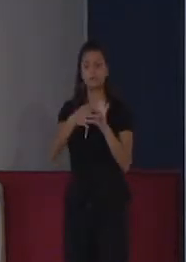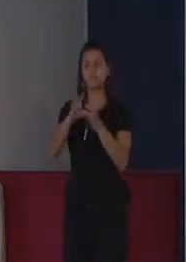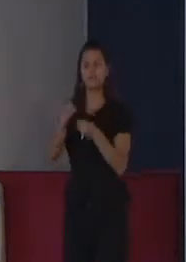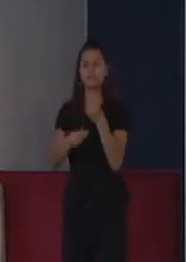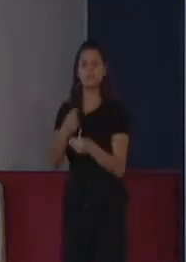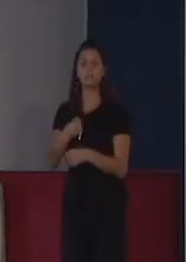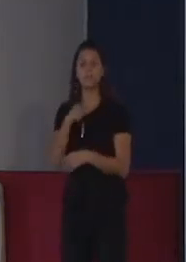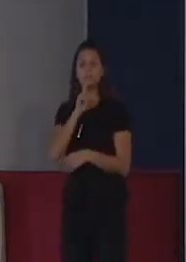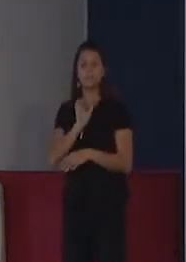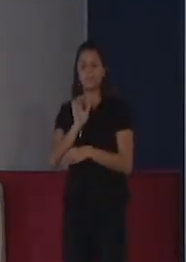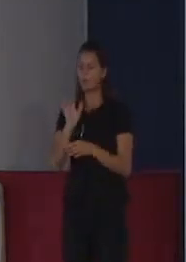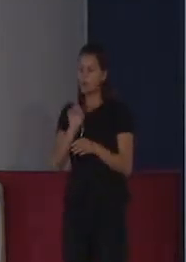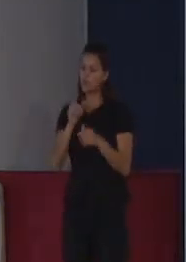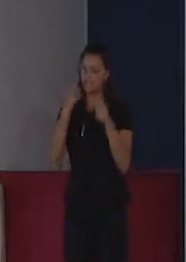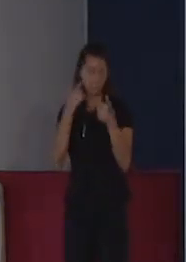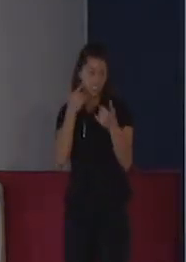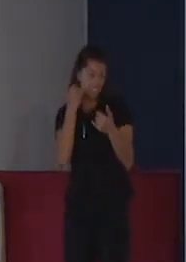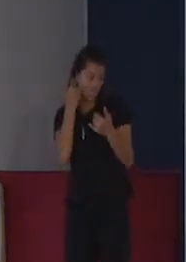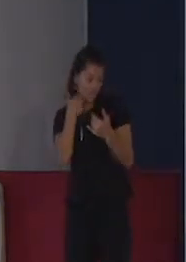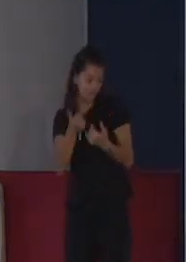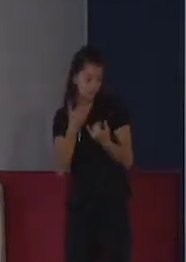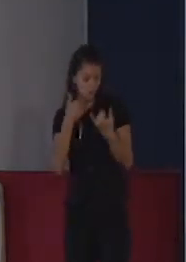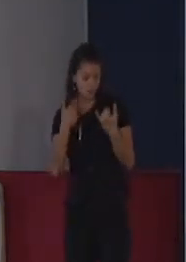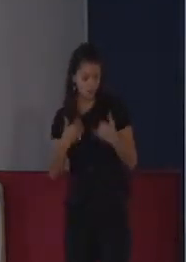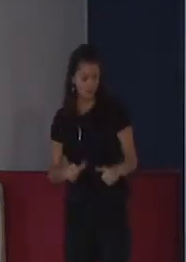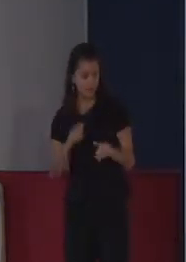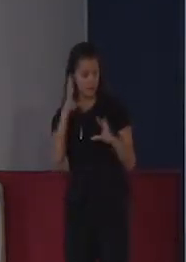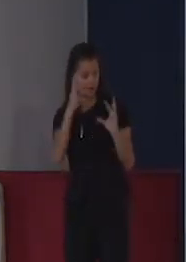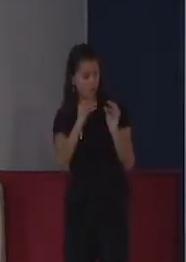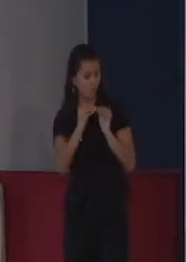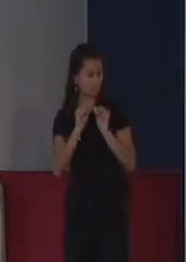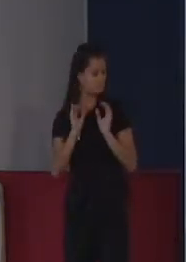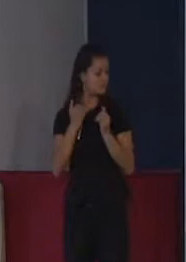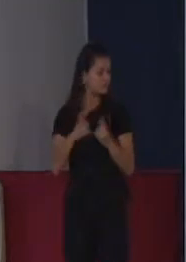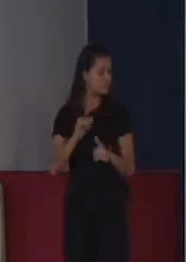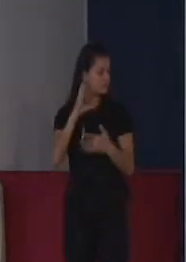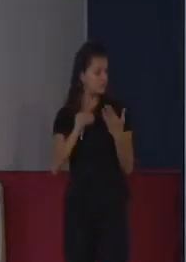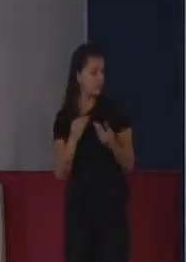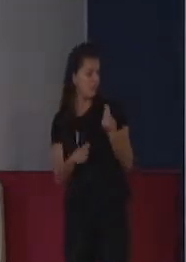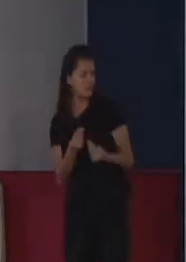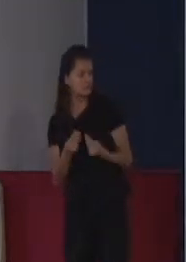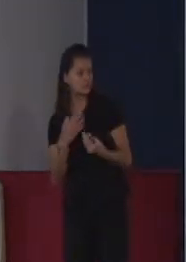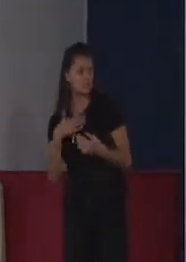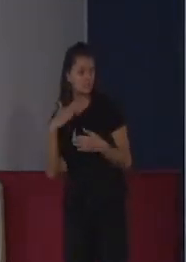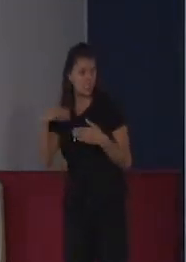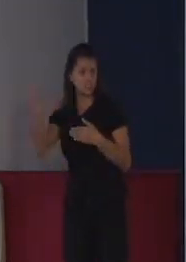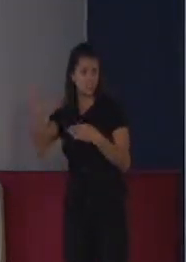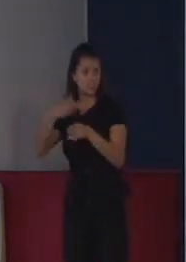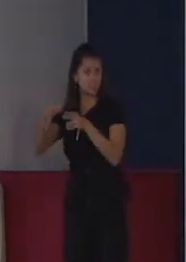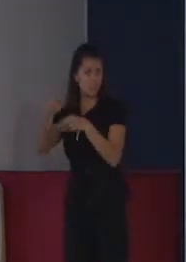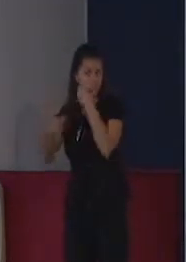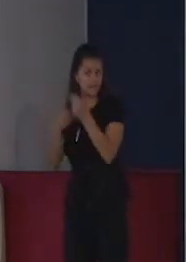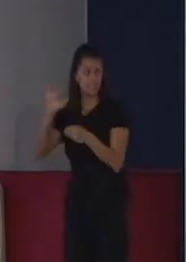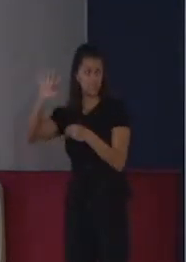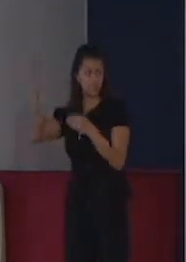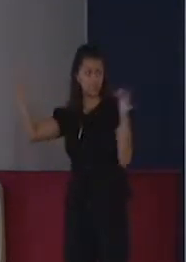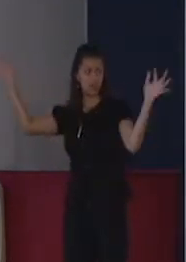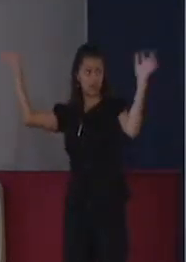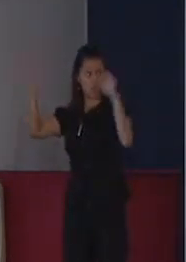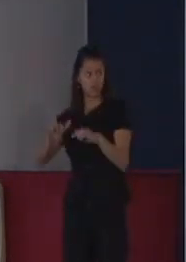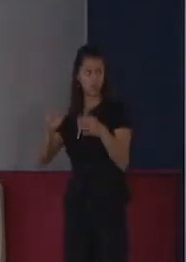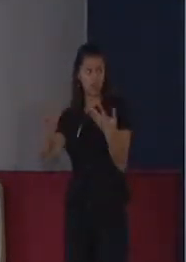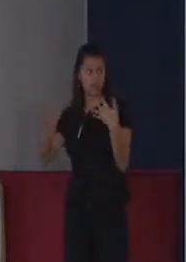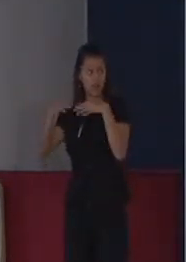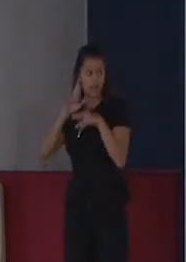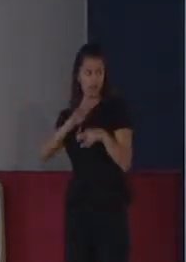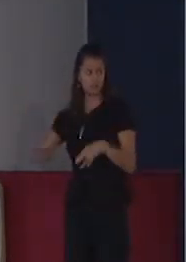que lleguemos a una conclusión y miremos si también ahorita se va a presentar este encuentro, de redes nacionales